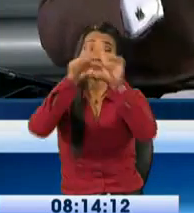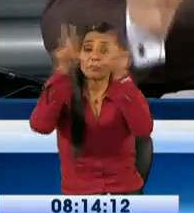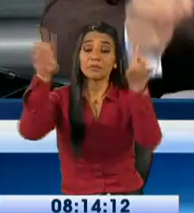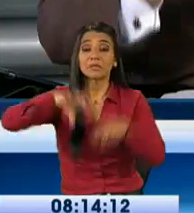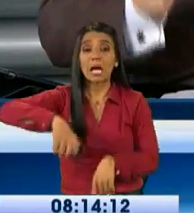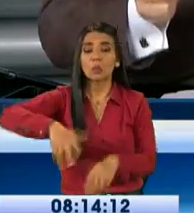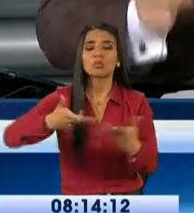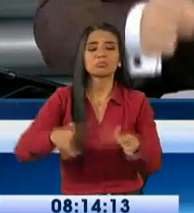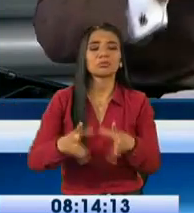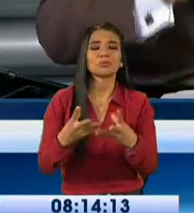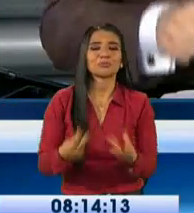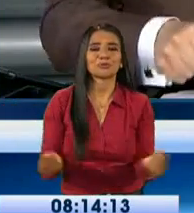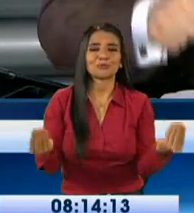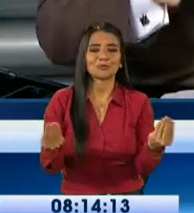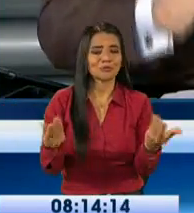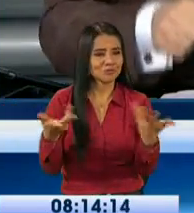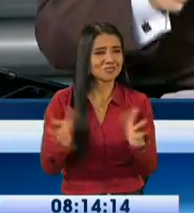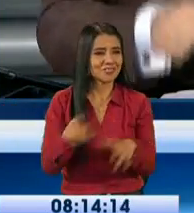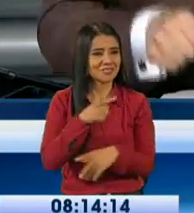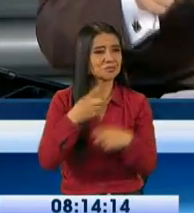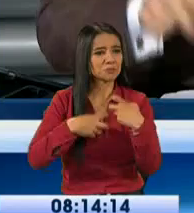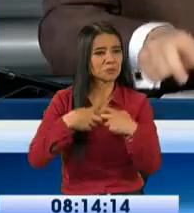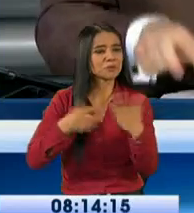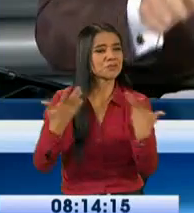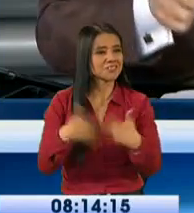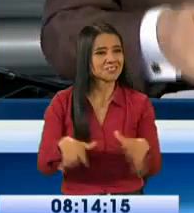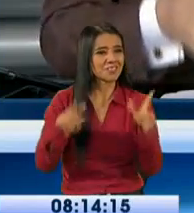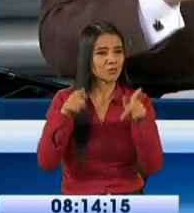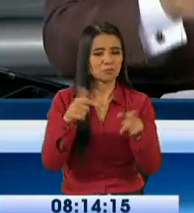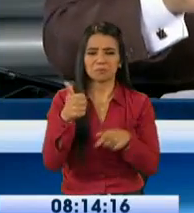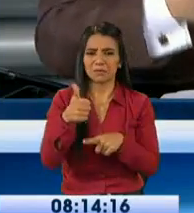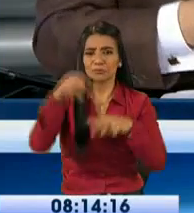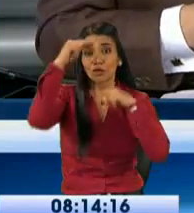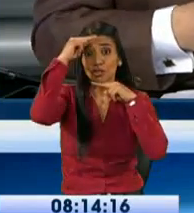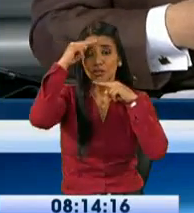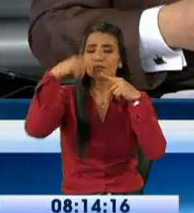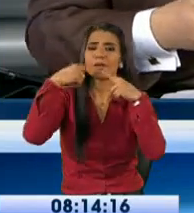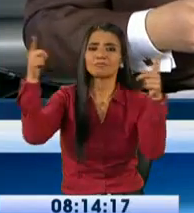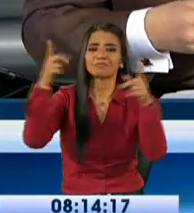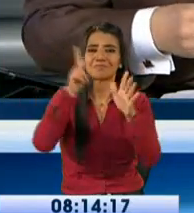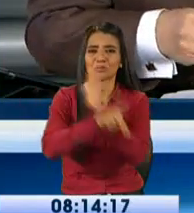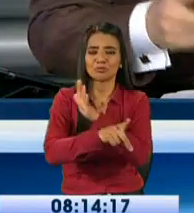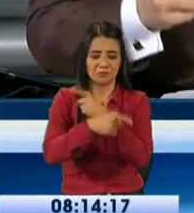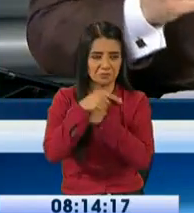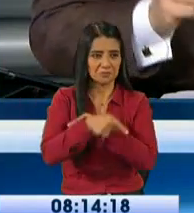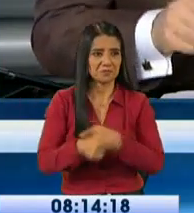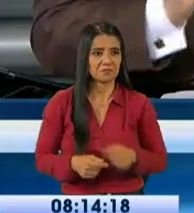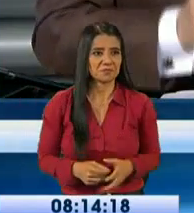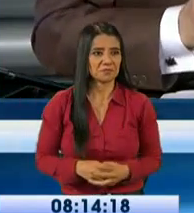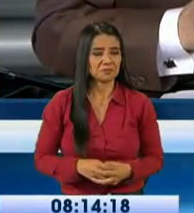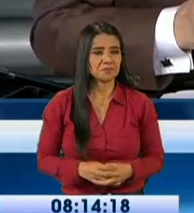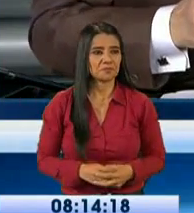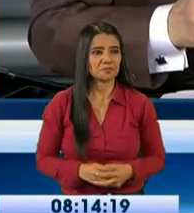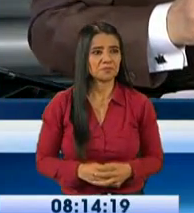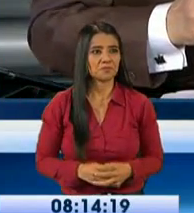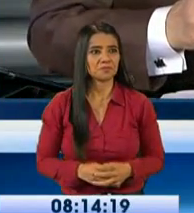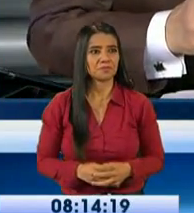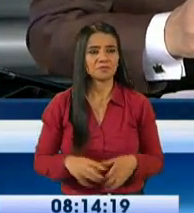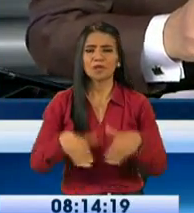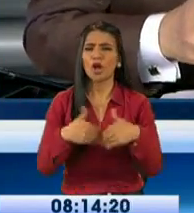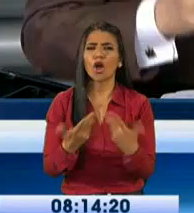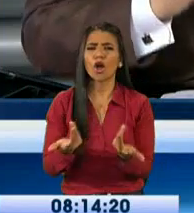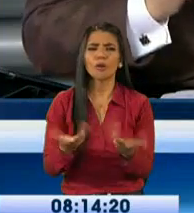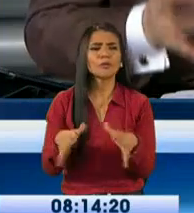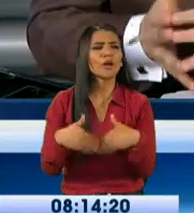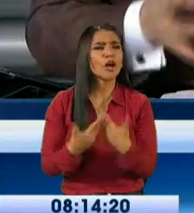dieron solución a esta problemática presentada por nuestro noticiero. Mi querida Alison, miremos cómo quedó todo